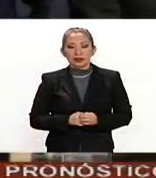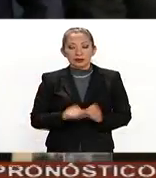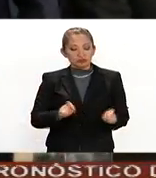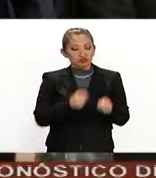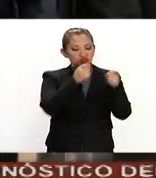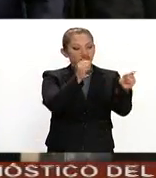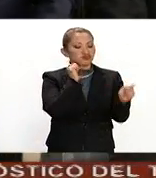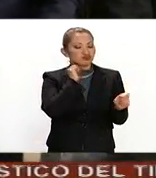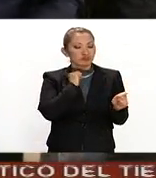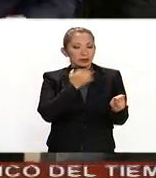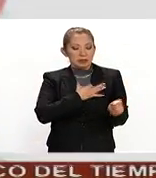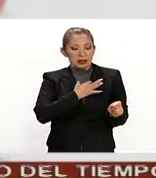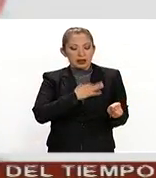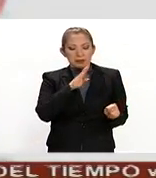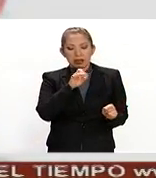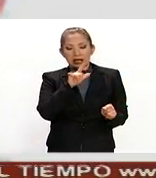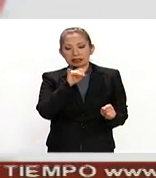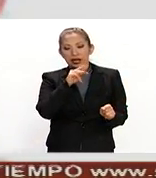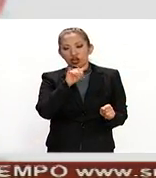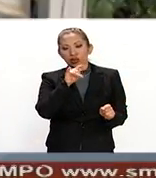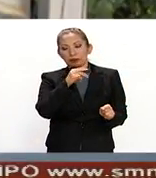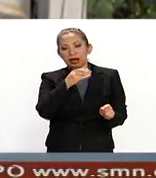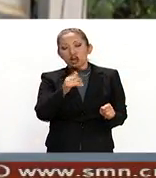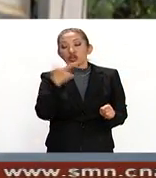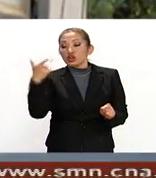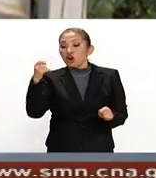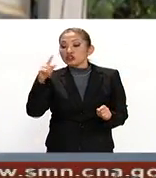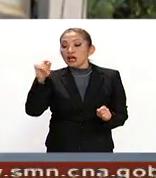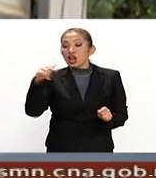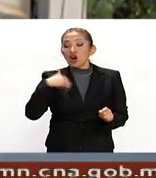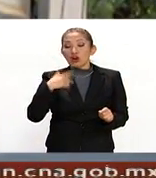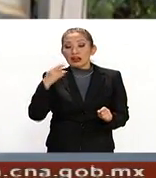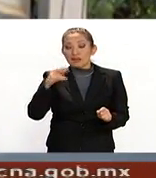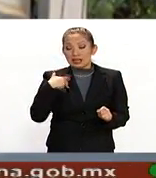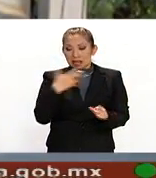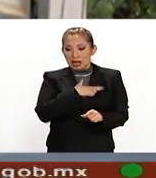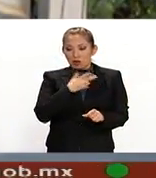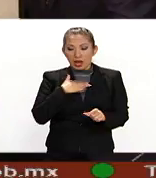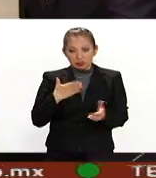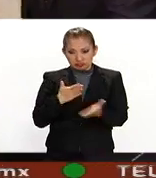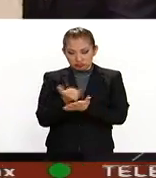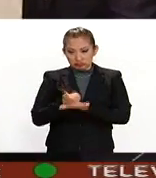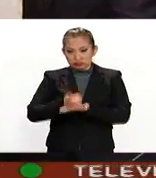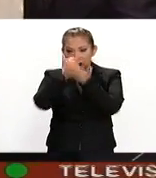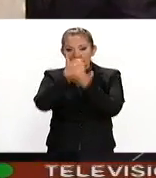Entrega el Senado la medalla Belisario Domínguez a Gonzalo Rivas, el héroe de la gasolinera.